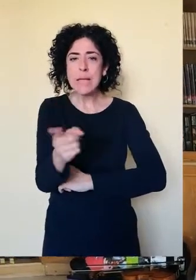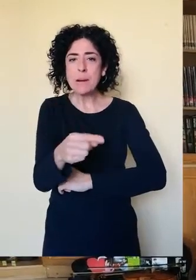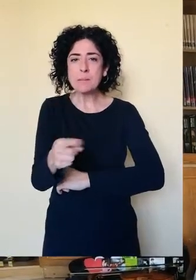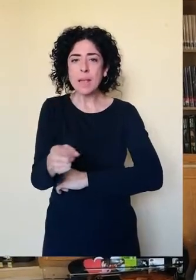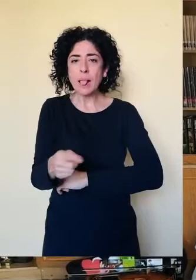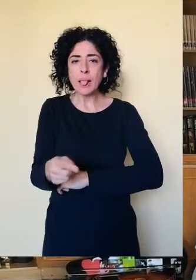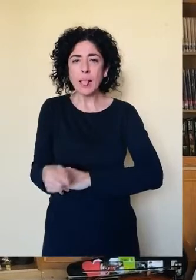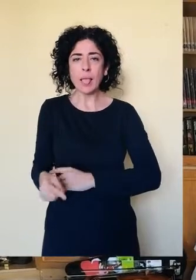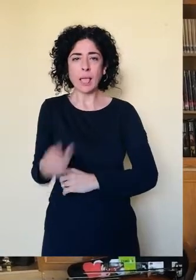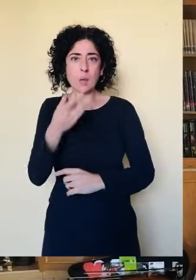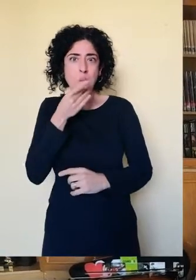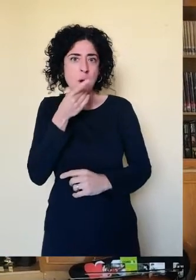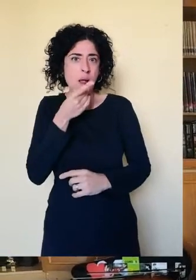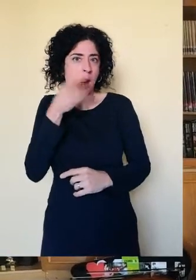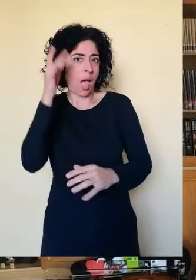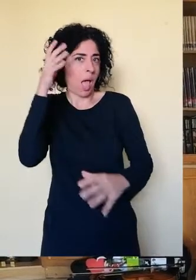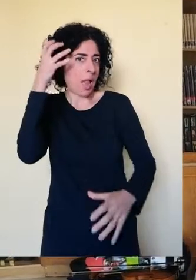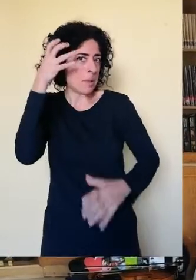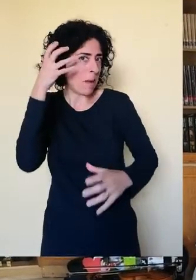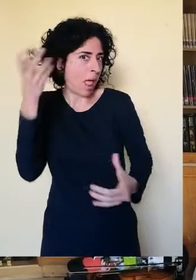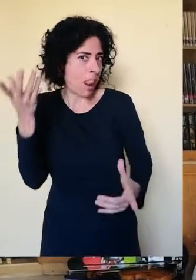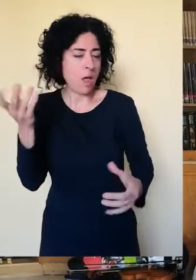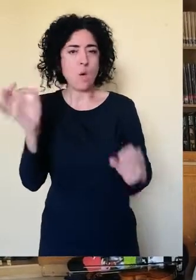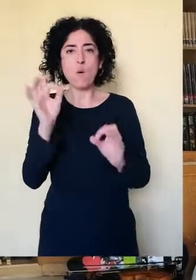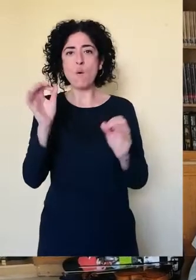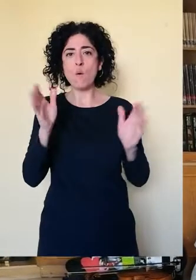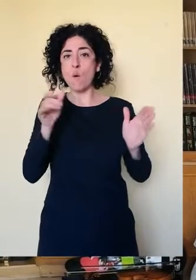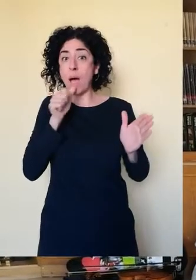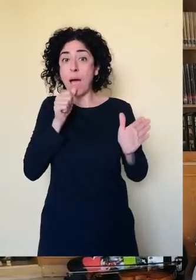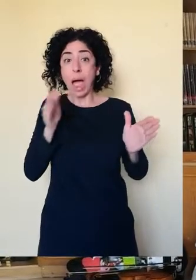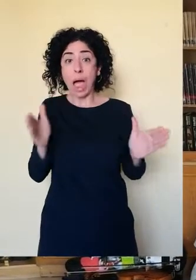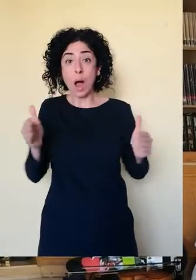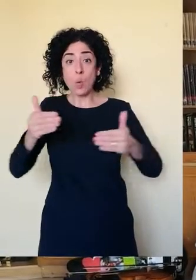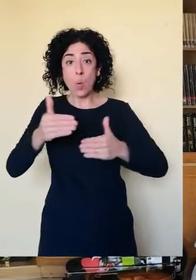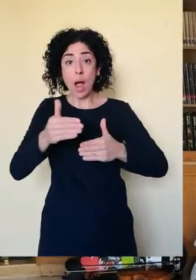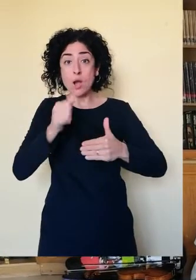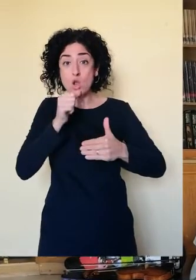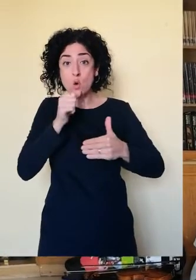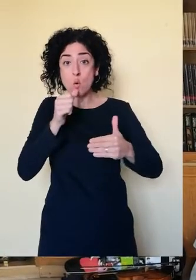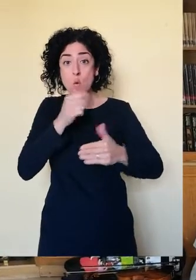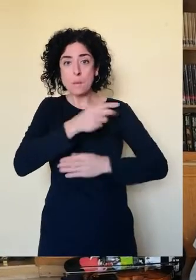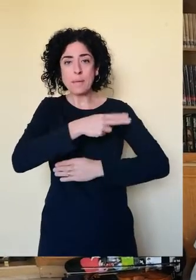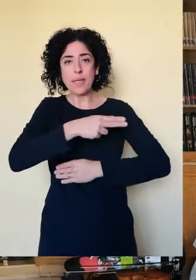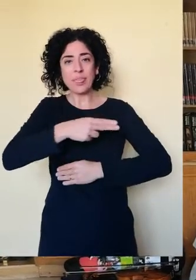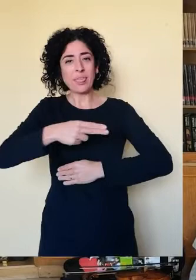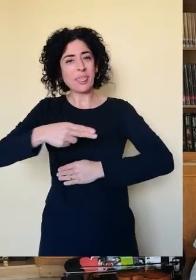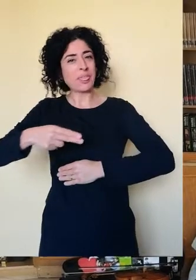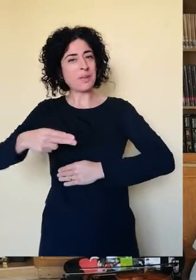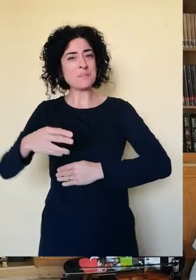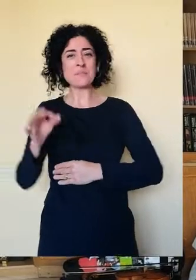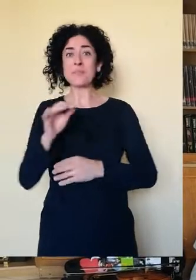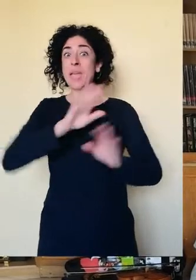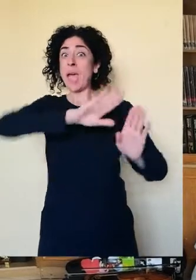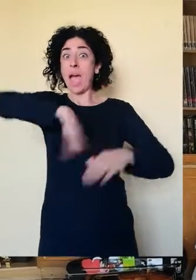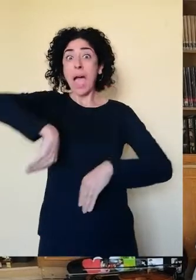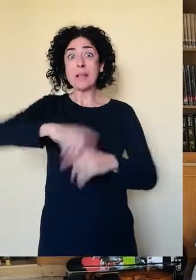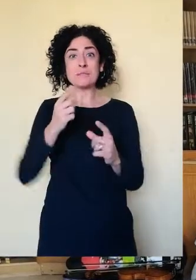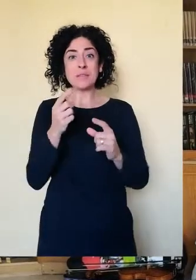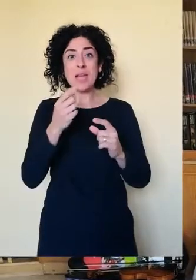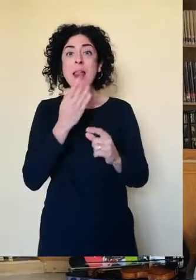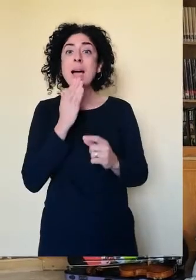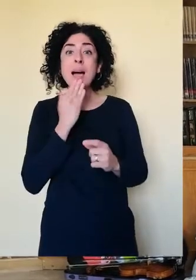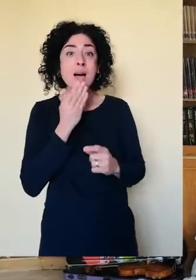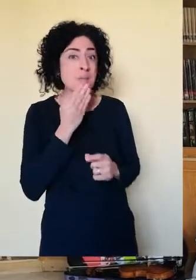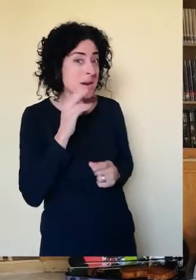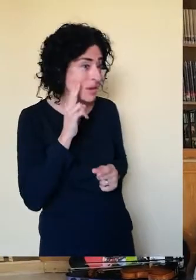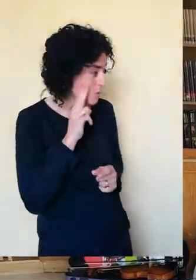¿vale? Peces que van por el acuario, ¿sí? Genial. Y vamos a acabar con nuestras cintas amarillas, que si veis